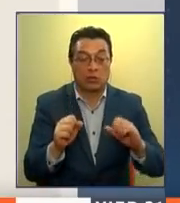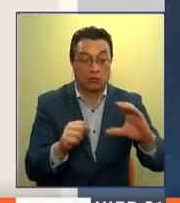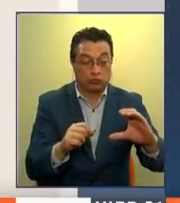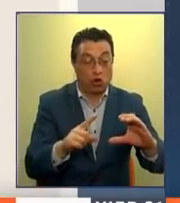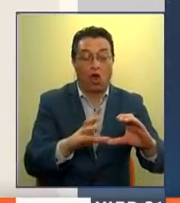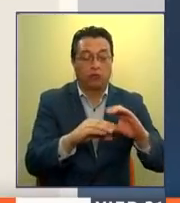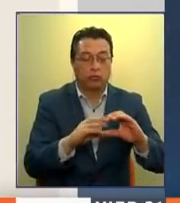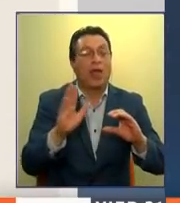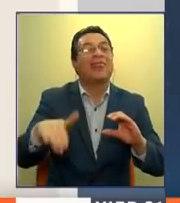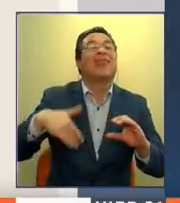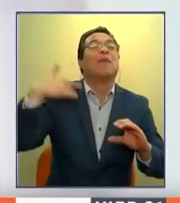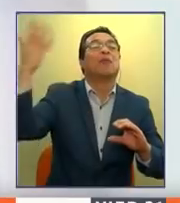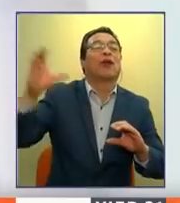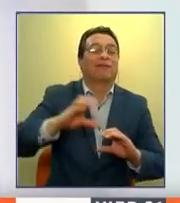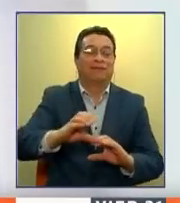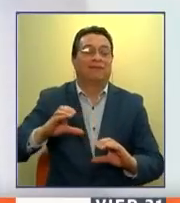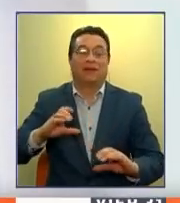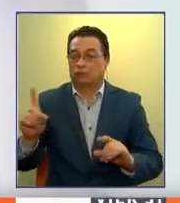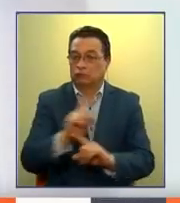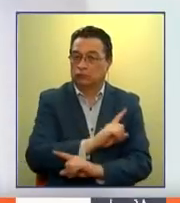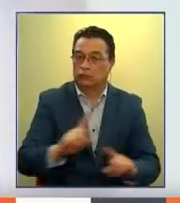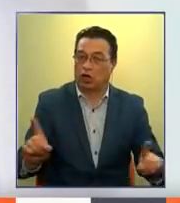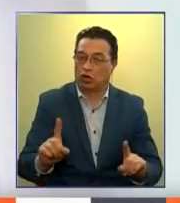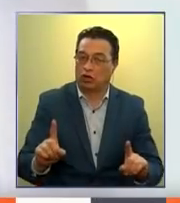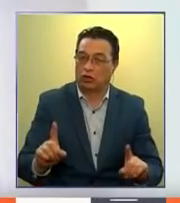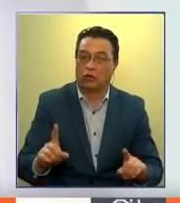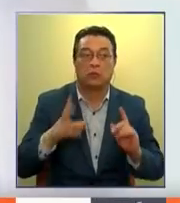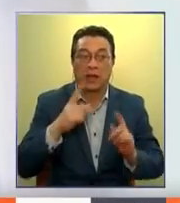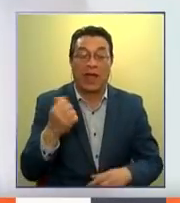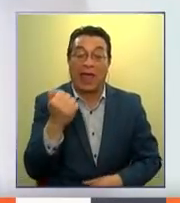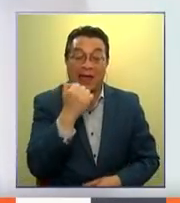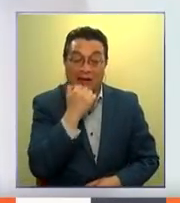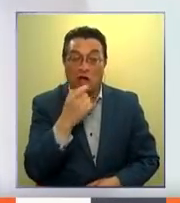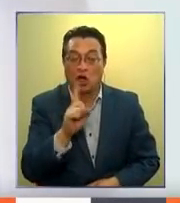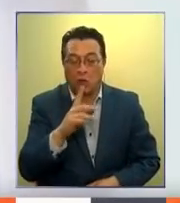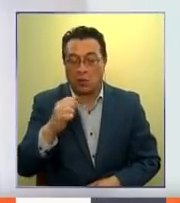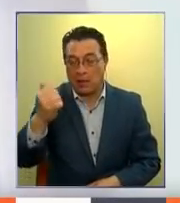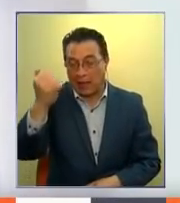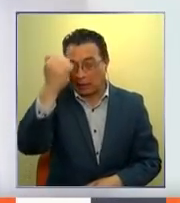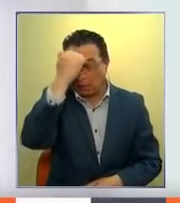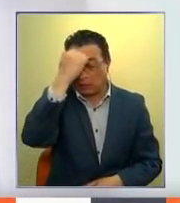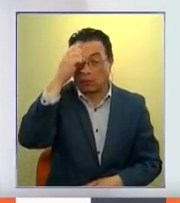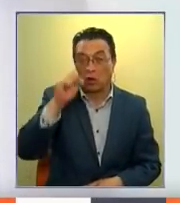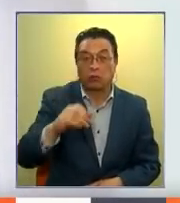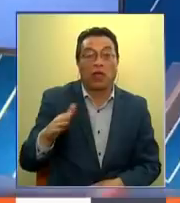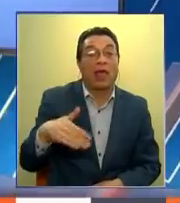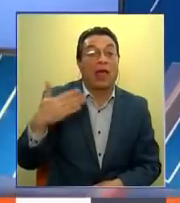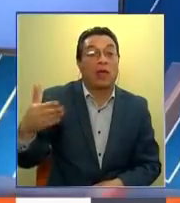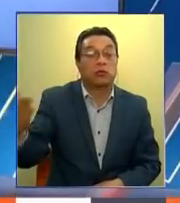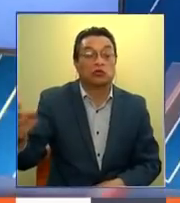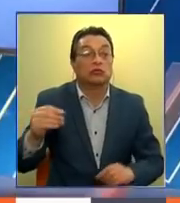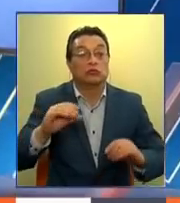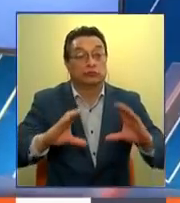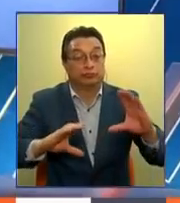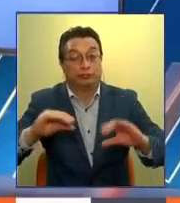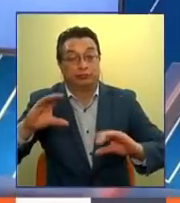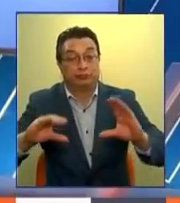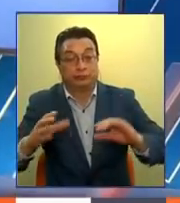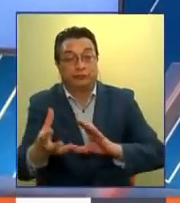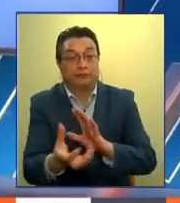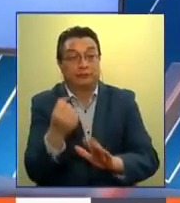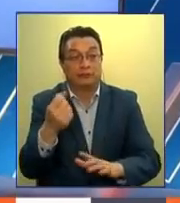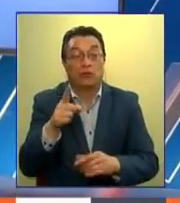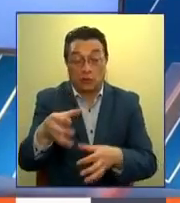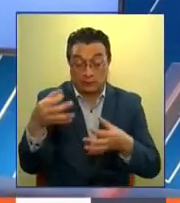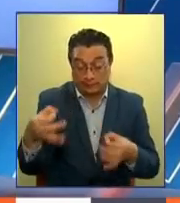adelante el monto restante. Ahí no es que haya un error, lo que pasa es que puede haber un arrepentimiento posterior respecto del monto que estamos hablando. Las personas en el formulario